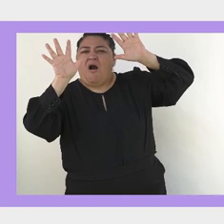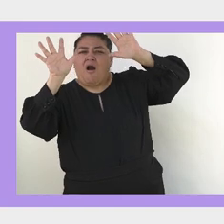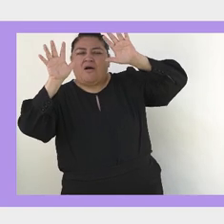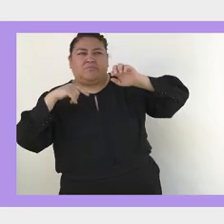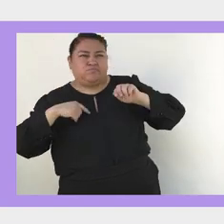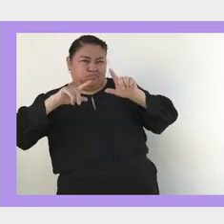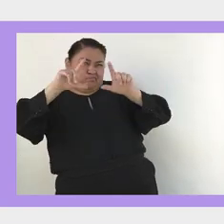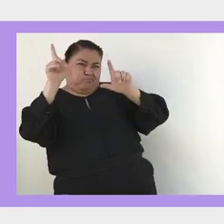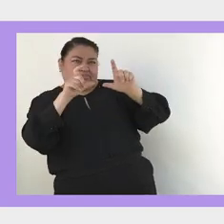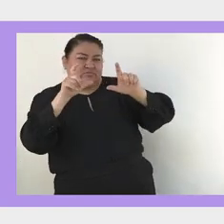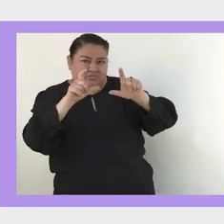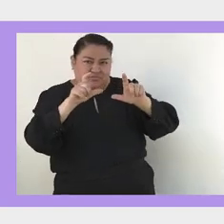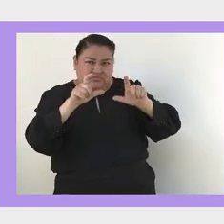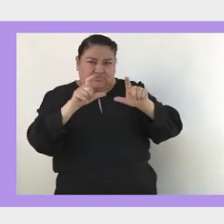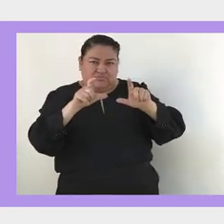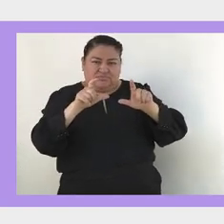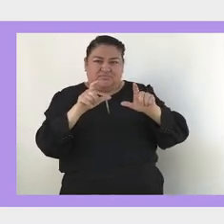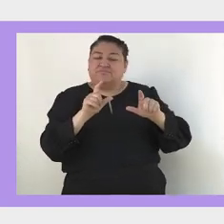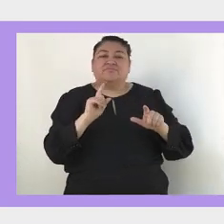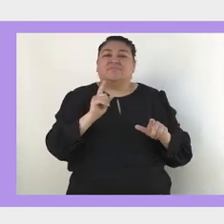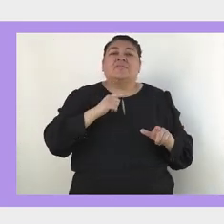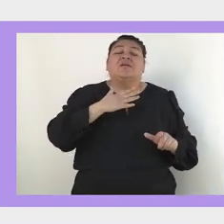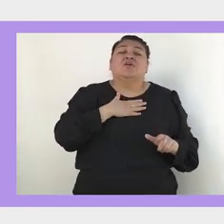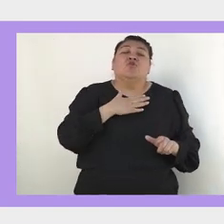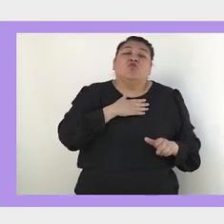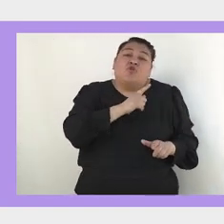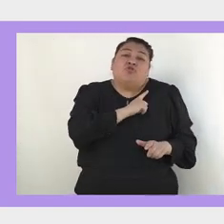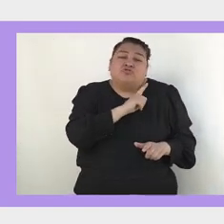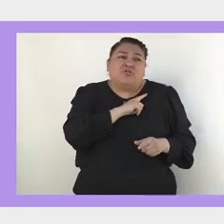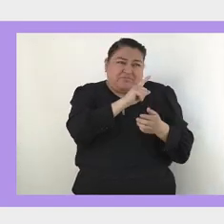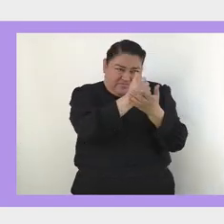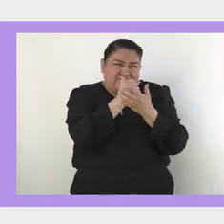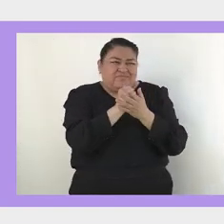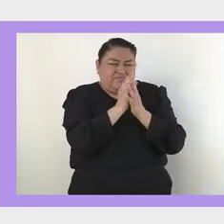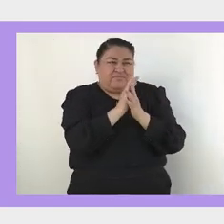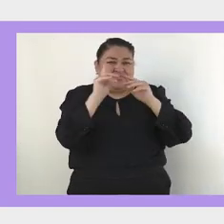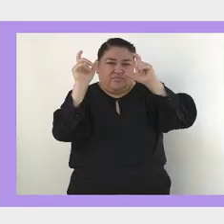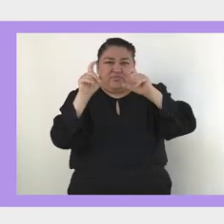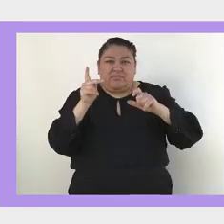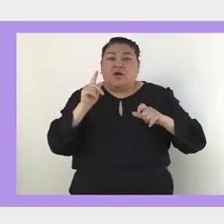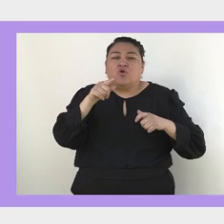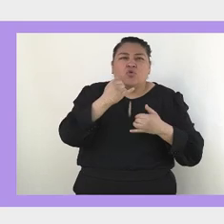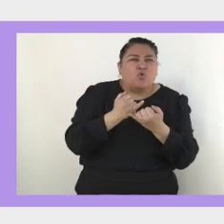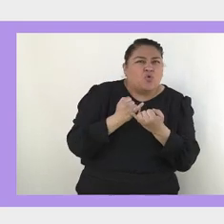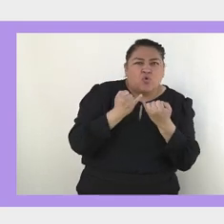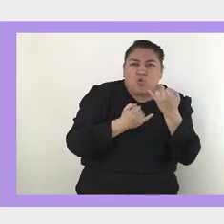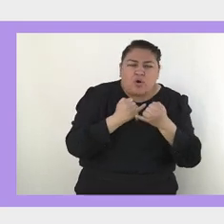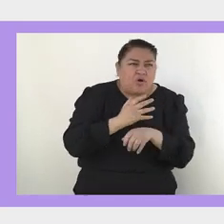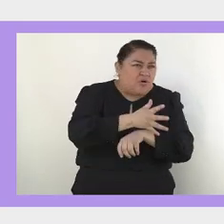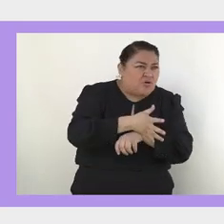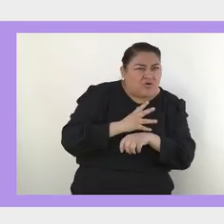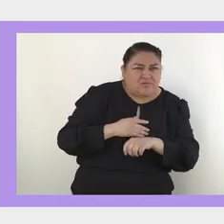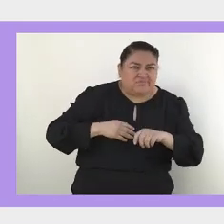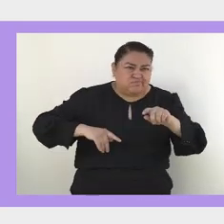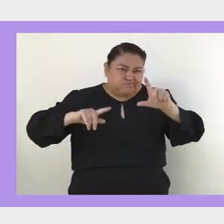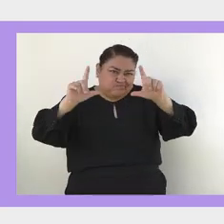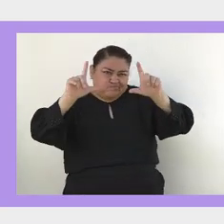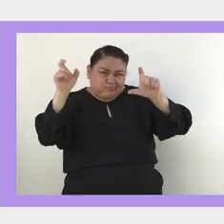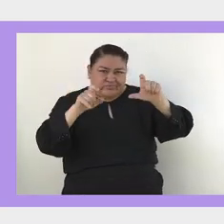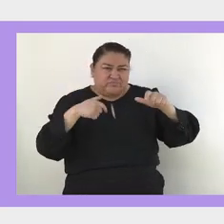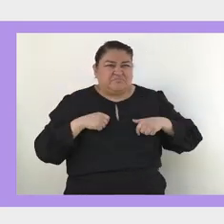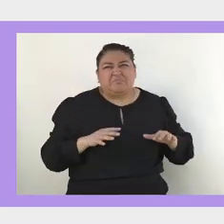porque no no la tengo real no me tuve que tomar unas yo sola pero real cuando tú sacas ese tipo de fotos no